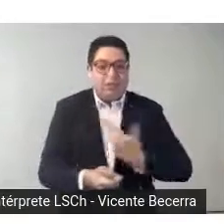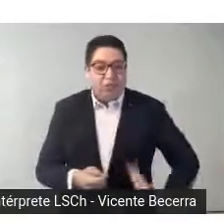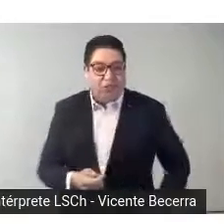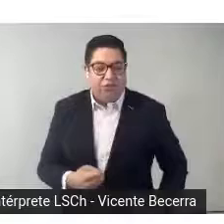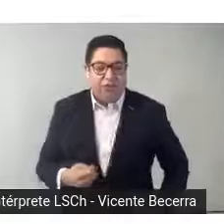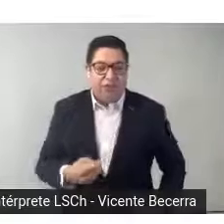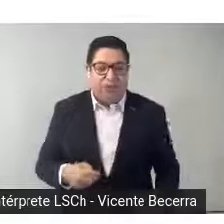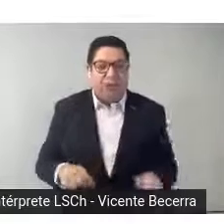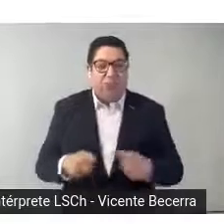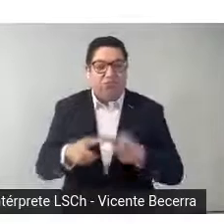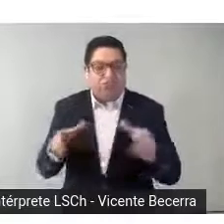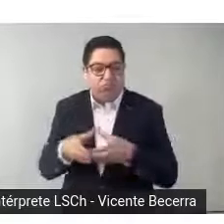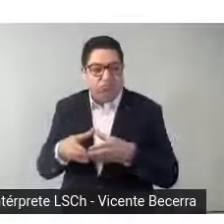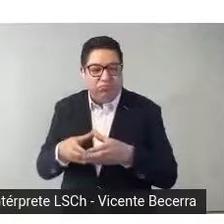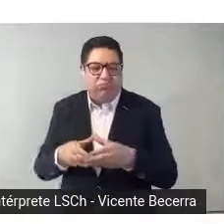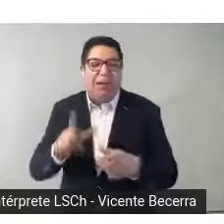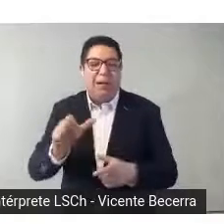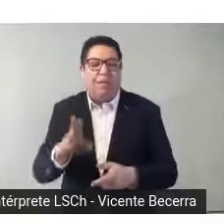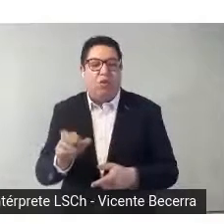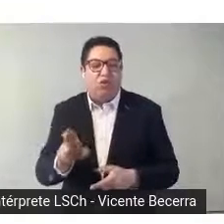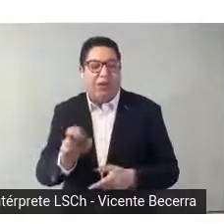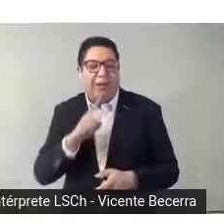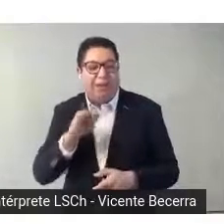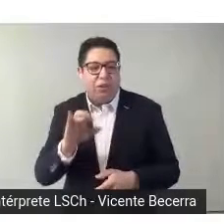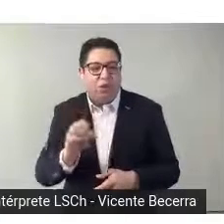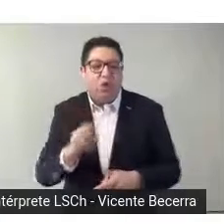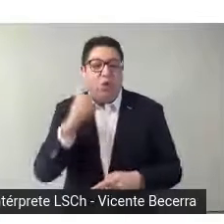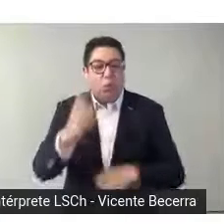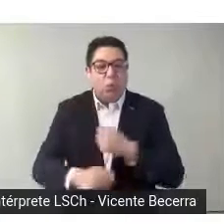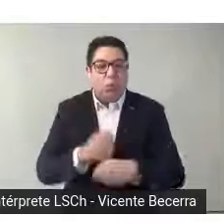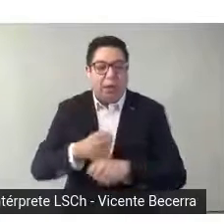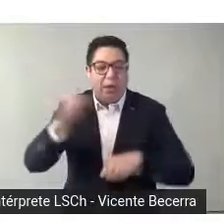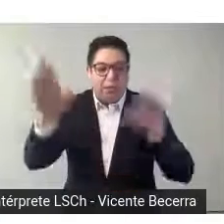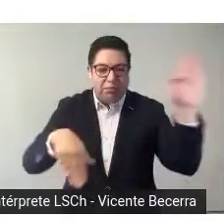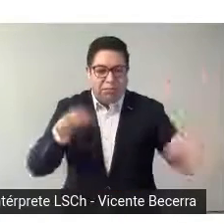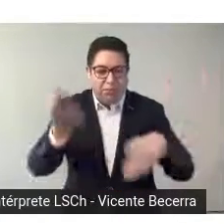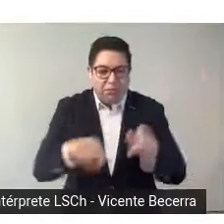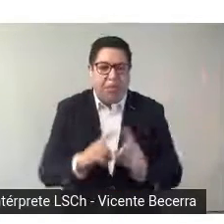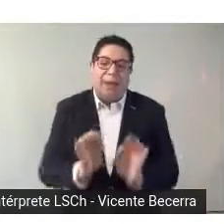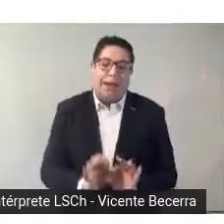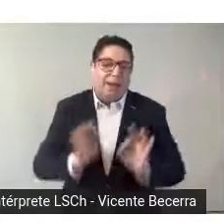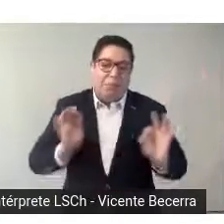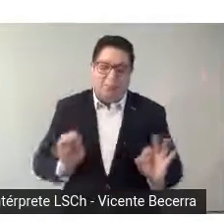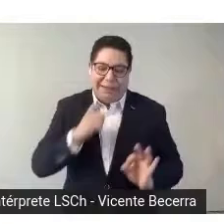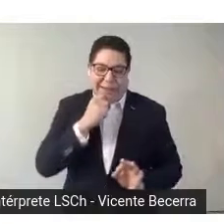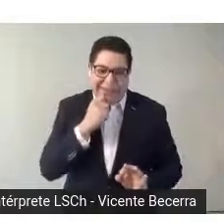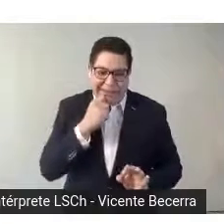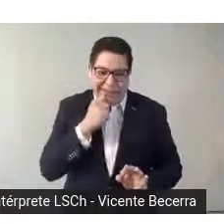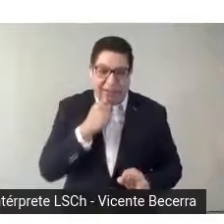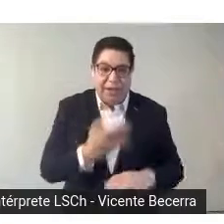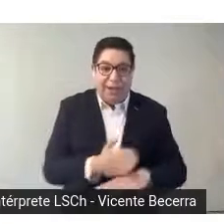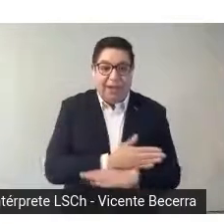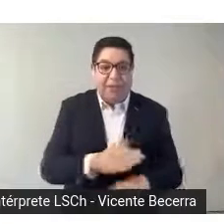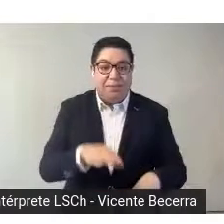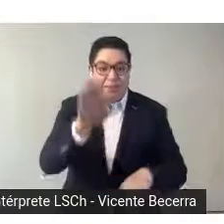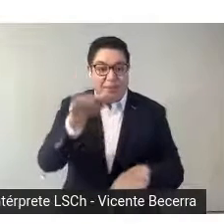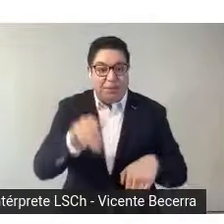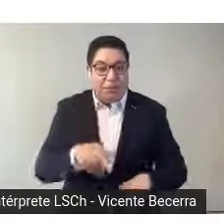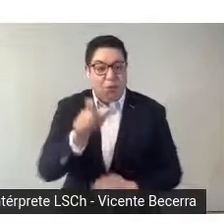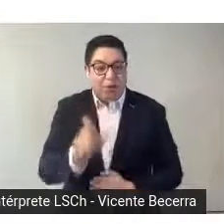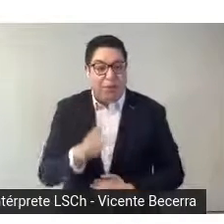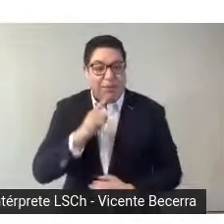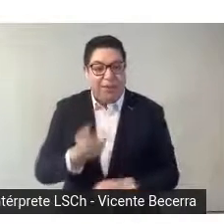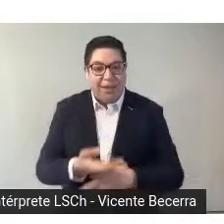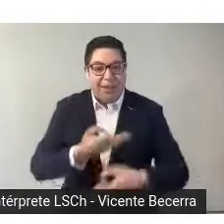instancia anual que reúne a los innovadores públicos es una instancia muy especial, que, como bien ha adelantado Orlando, no